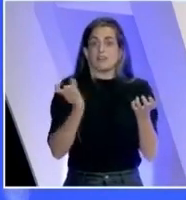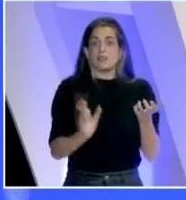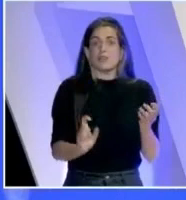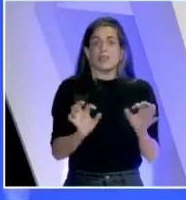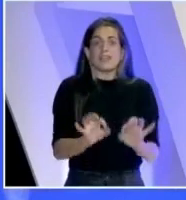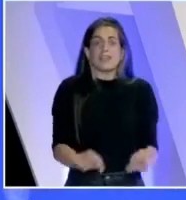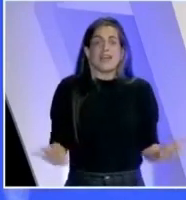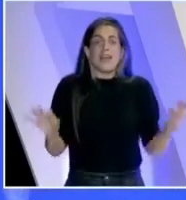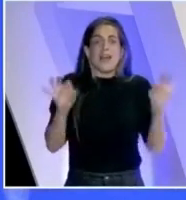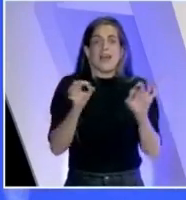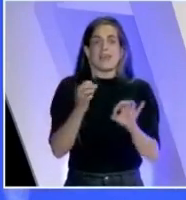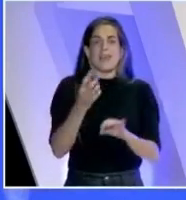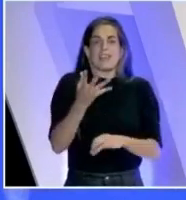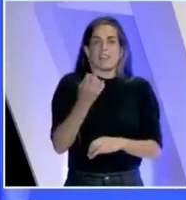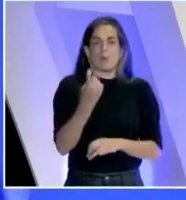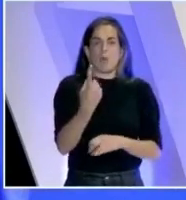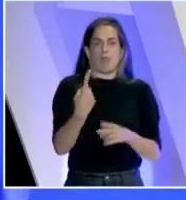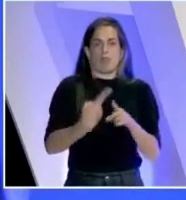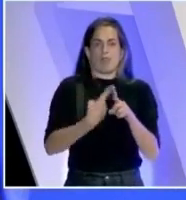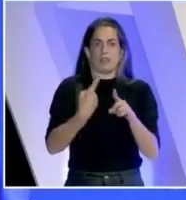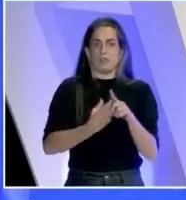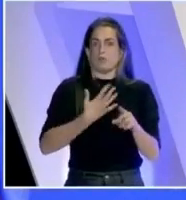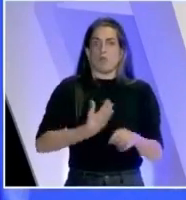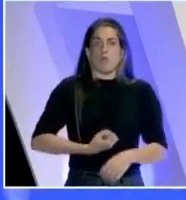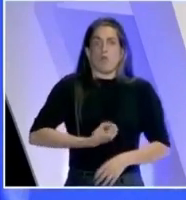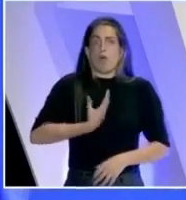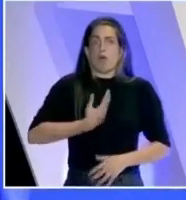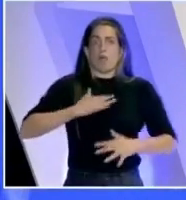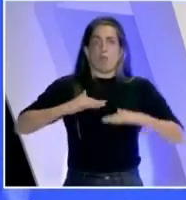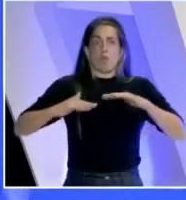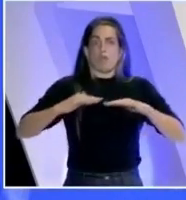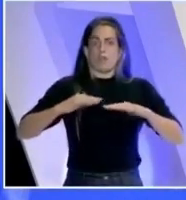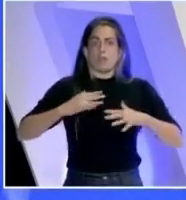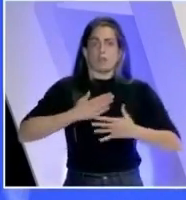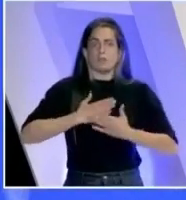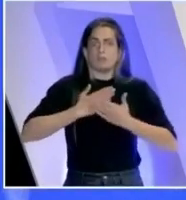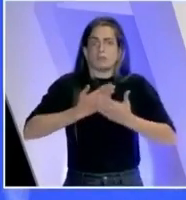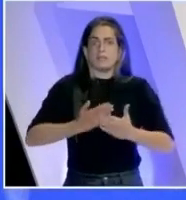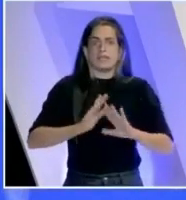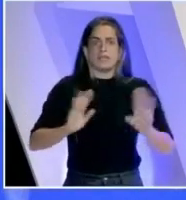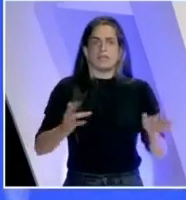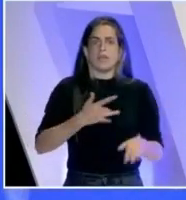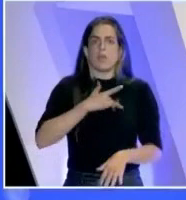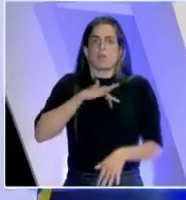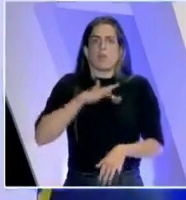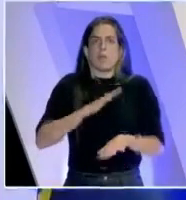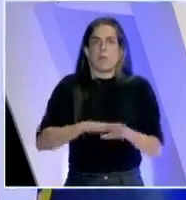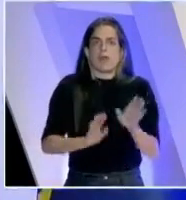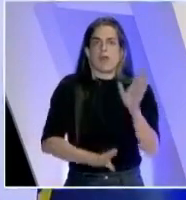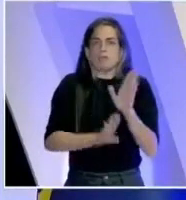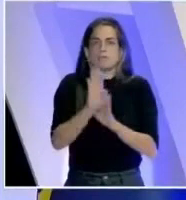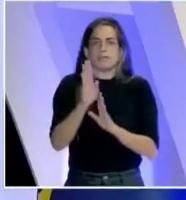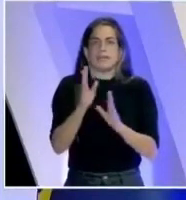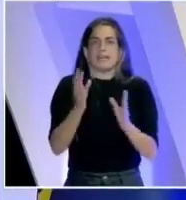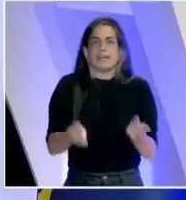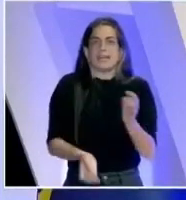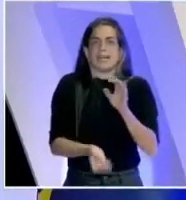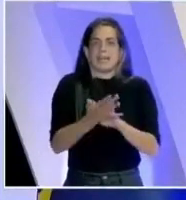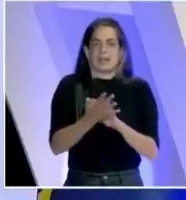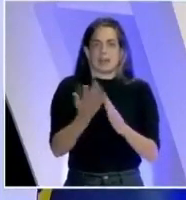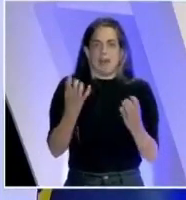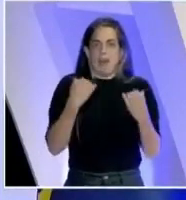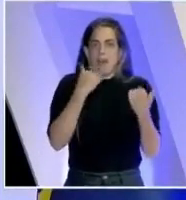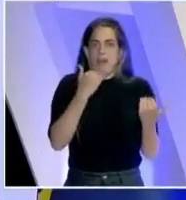repetir, movidos únicamente por su vocación de servicio público y su amor al país. Un estudio que